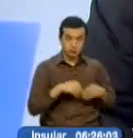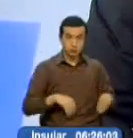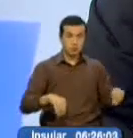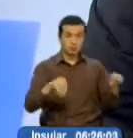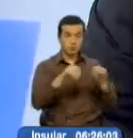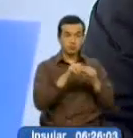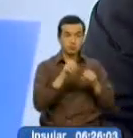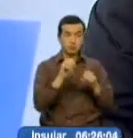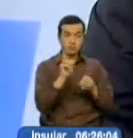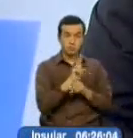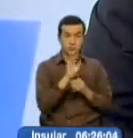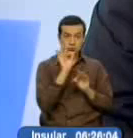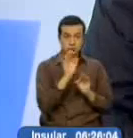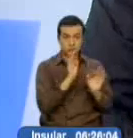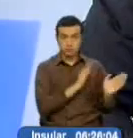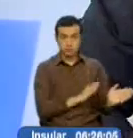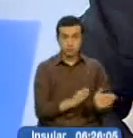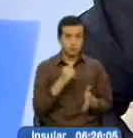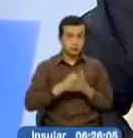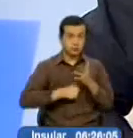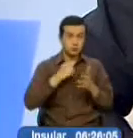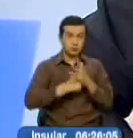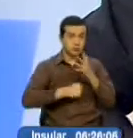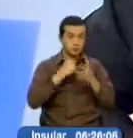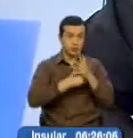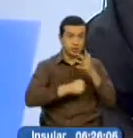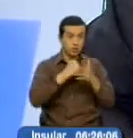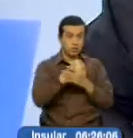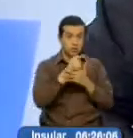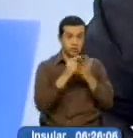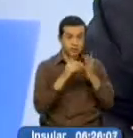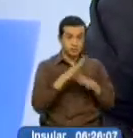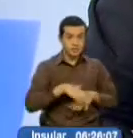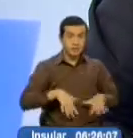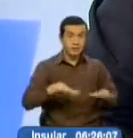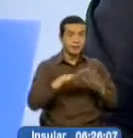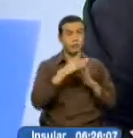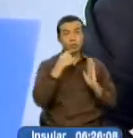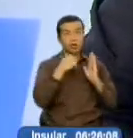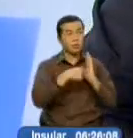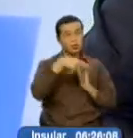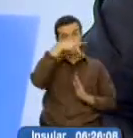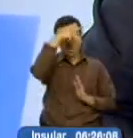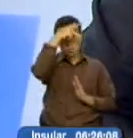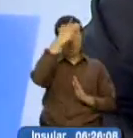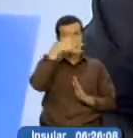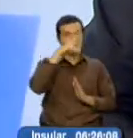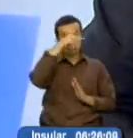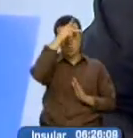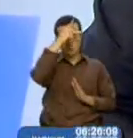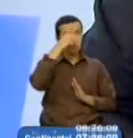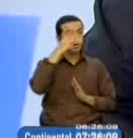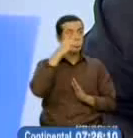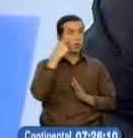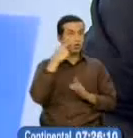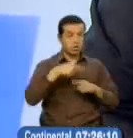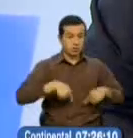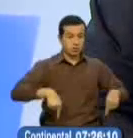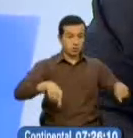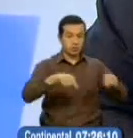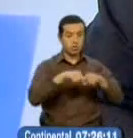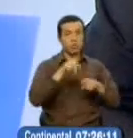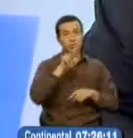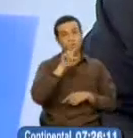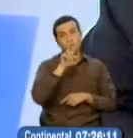uso adecuado del suelo y esa lucha contra la especulación del suelo. En Lima, por ejemplo, acabo de llegar de Lima, y el precio por metro cuadrado está entre